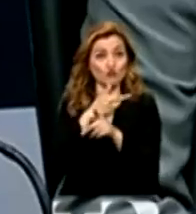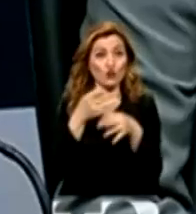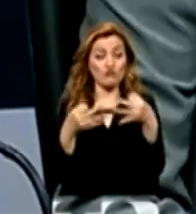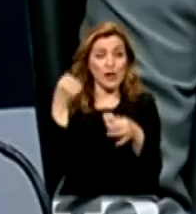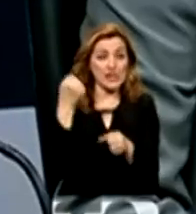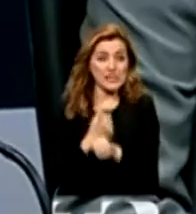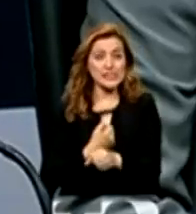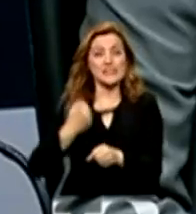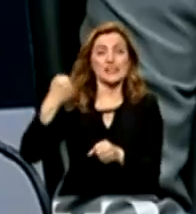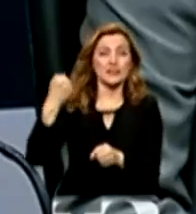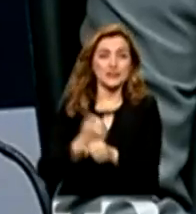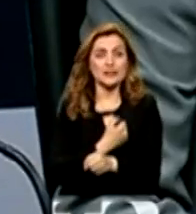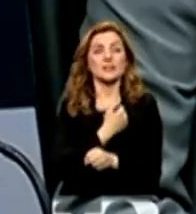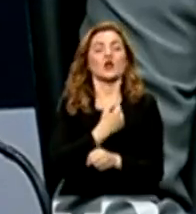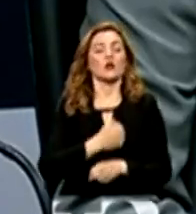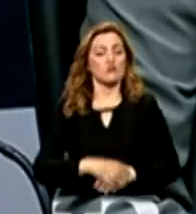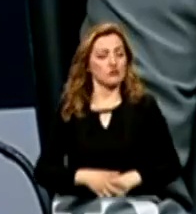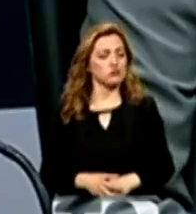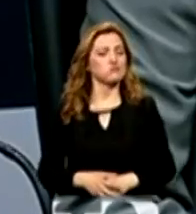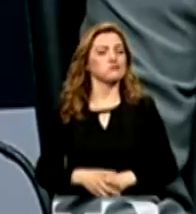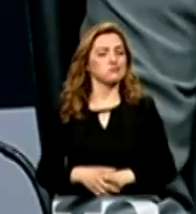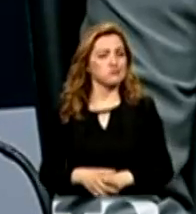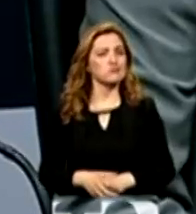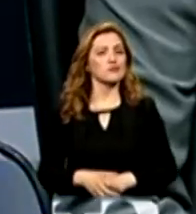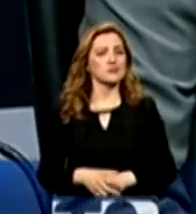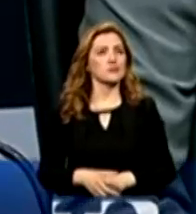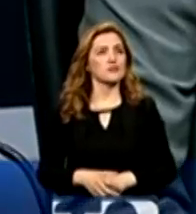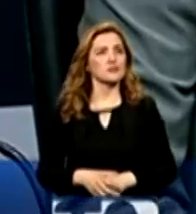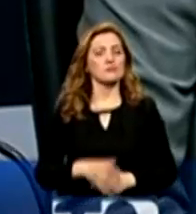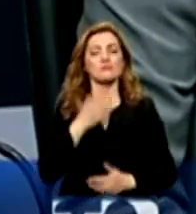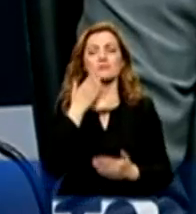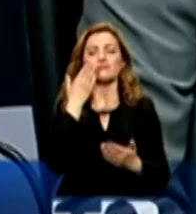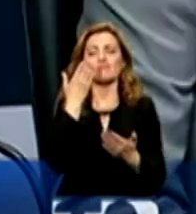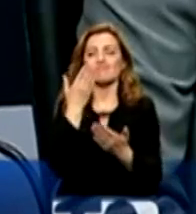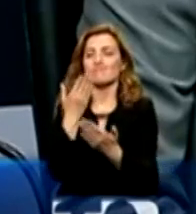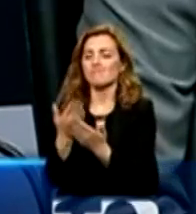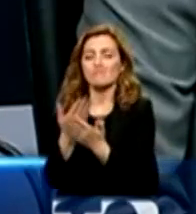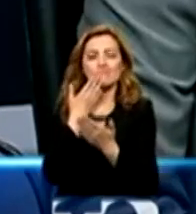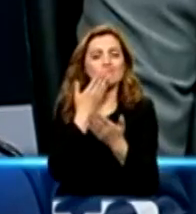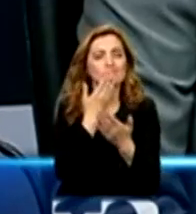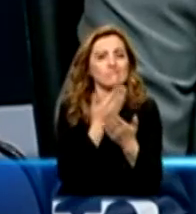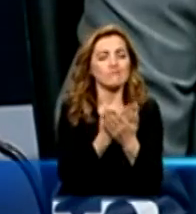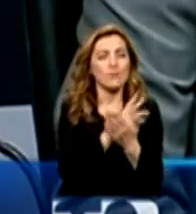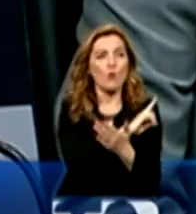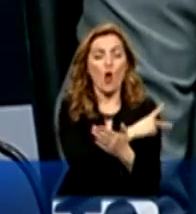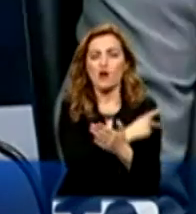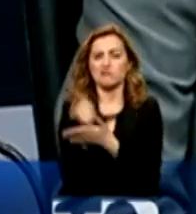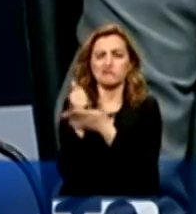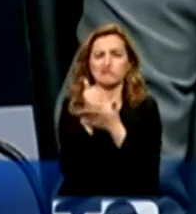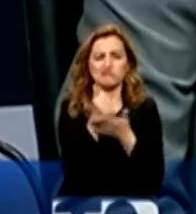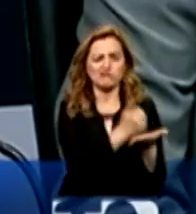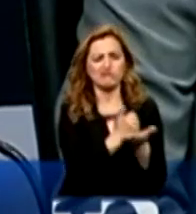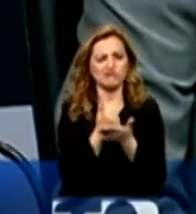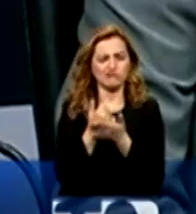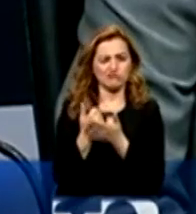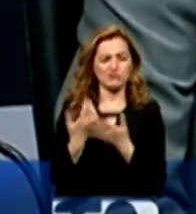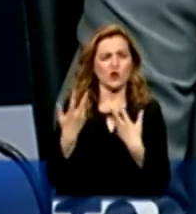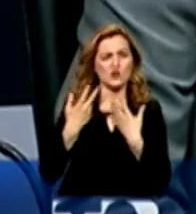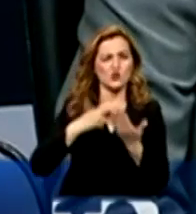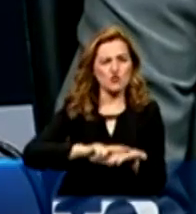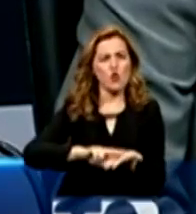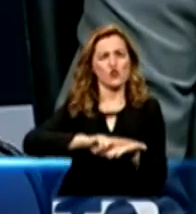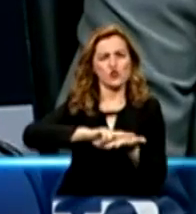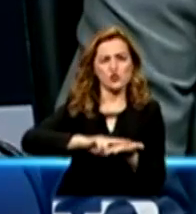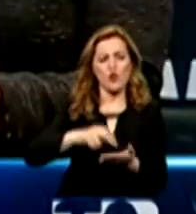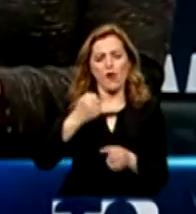Hemos venido trabajando arduamente y en este punto agradezco muchísimo a las y los vocales porque hemos mantenido varias